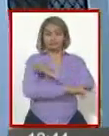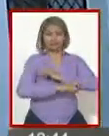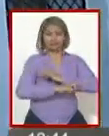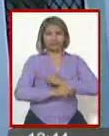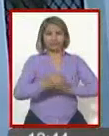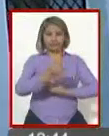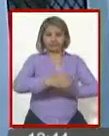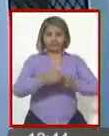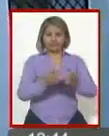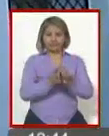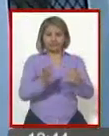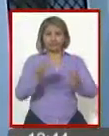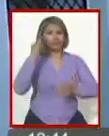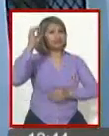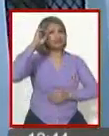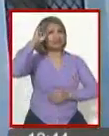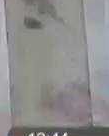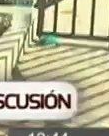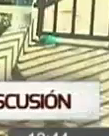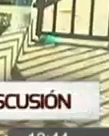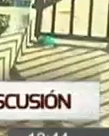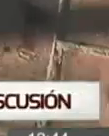robar a una oficina pública del Estado.